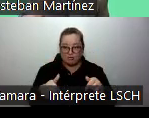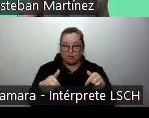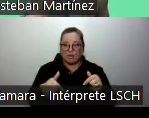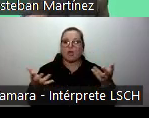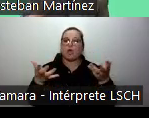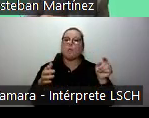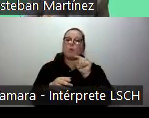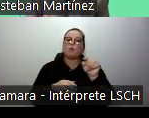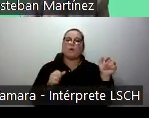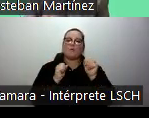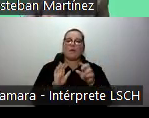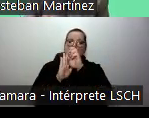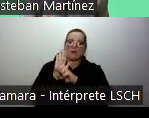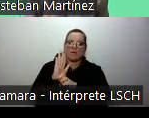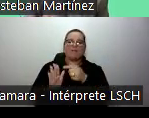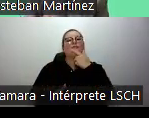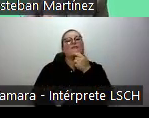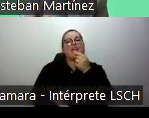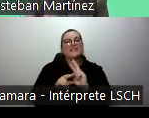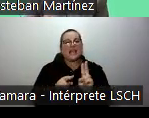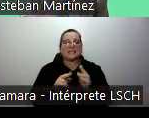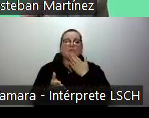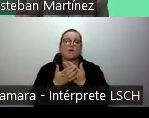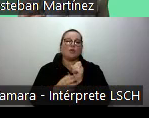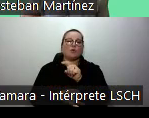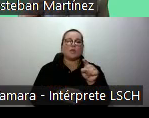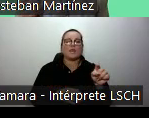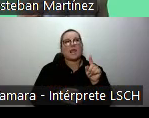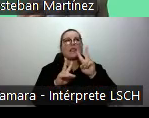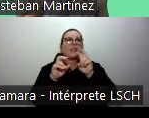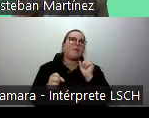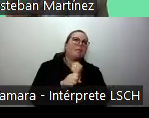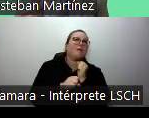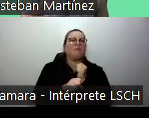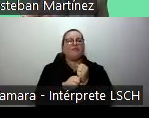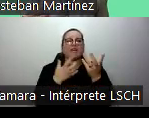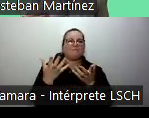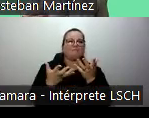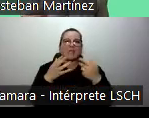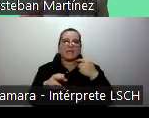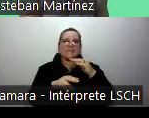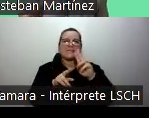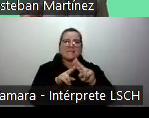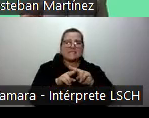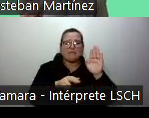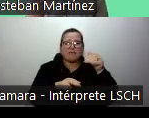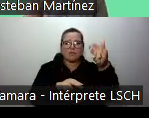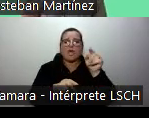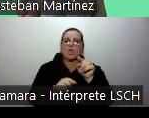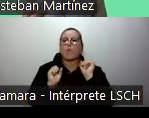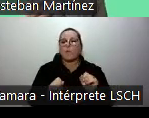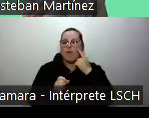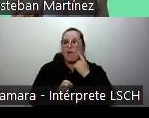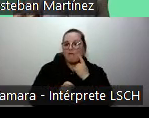pueden hacer estos proyectos de manera más fácil porque porque cuando ustedes hablan de empleabilidad de cosas que tienen que hacer en el futuro esto puede ser uno de